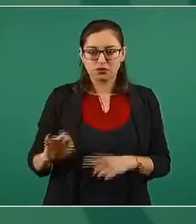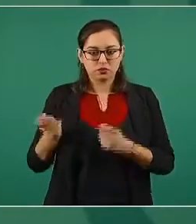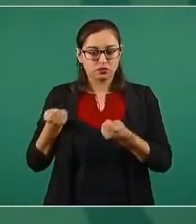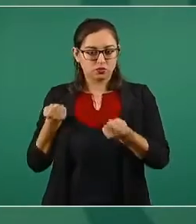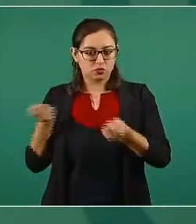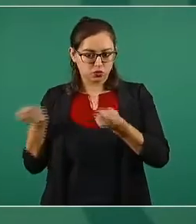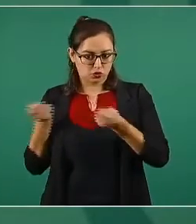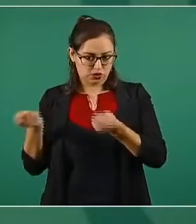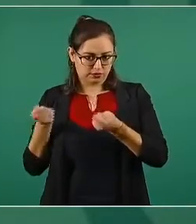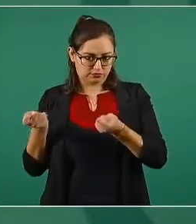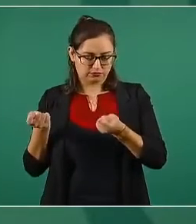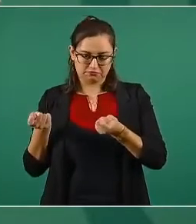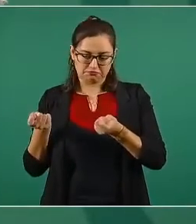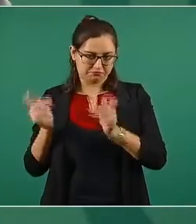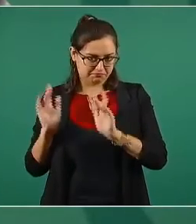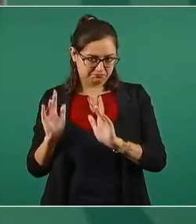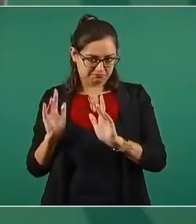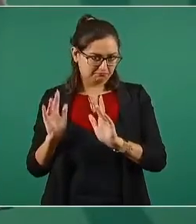Ahora la Comisión Federal